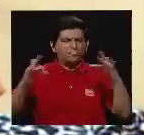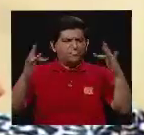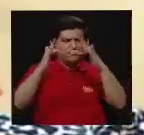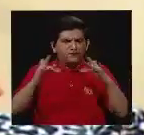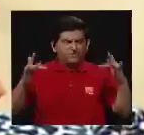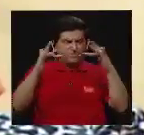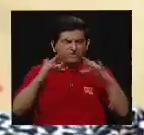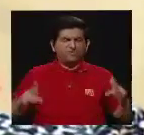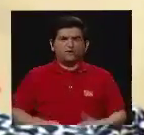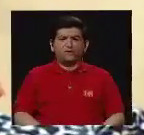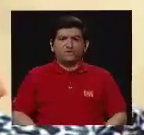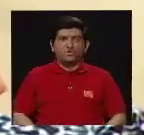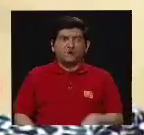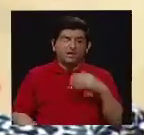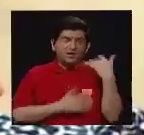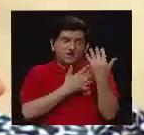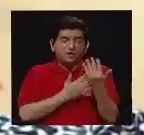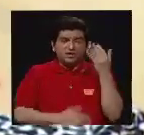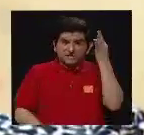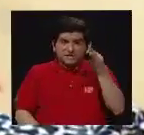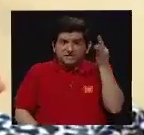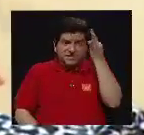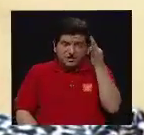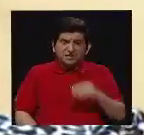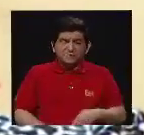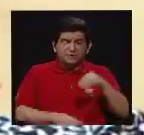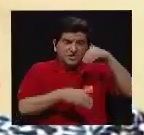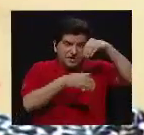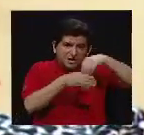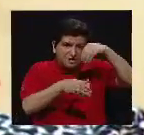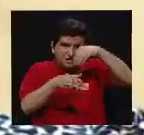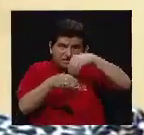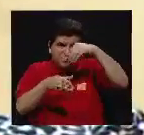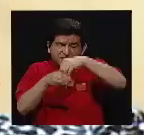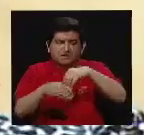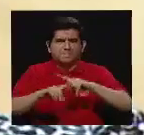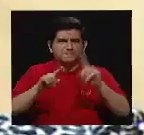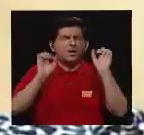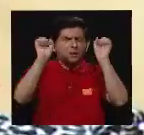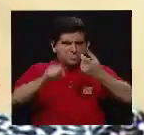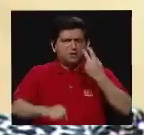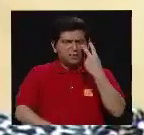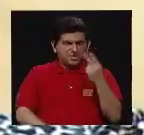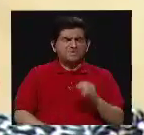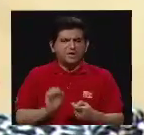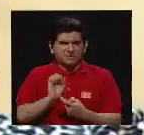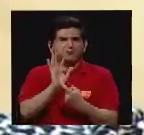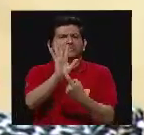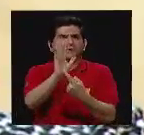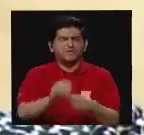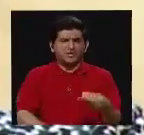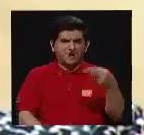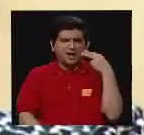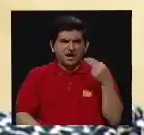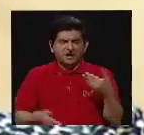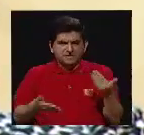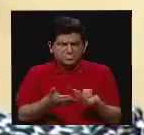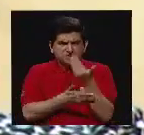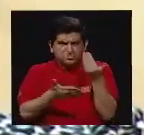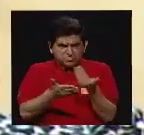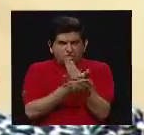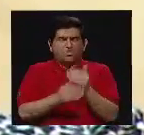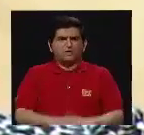muchos vacíos y se llenan de acuerdo con expectativas teóricas, pero en todo caso sí podemos verlo reflejado en la